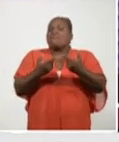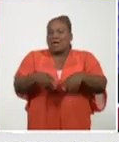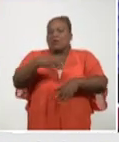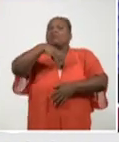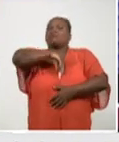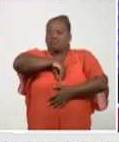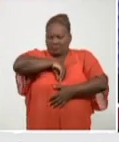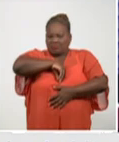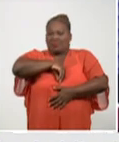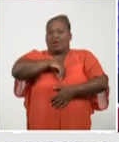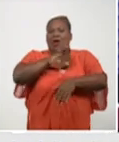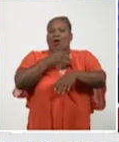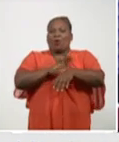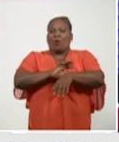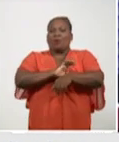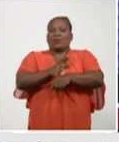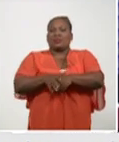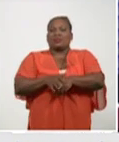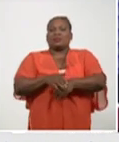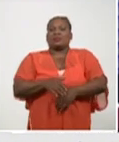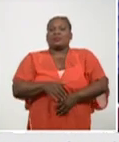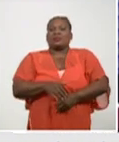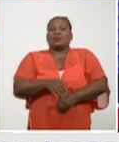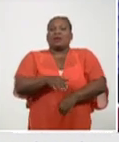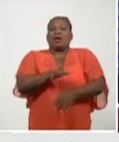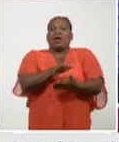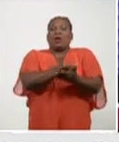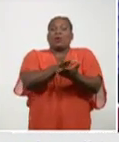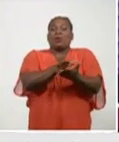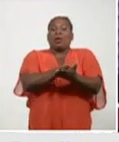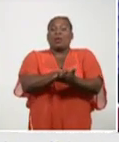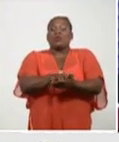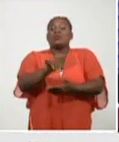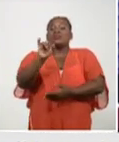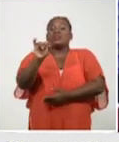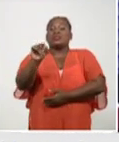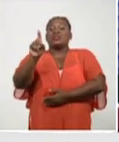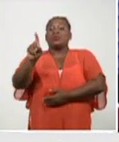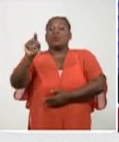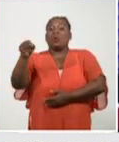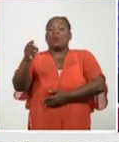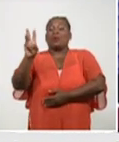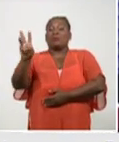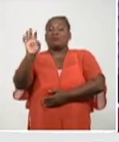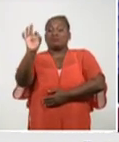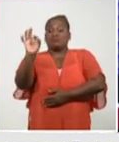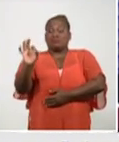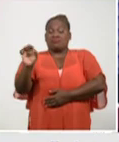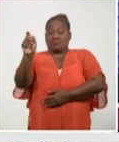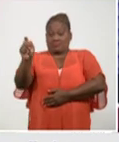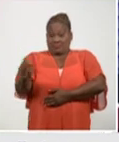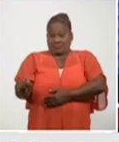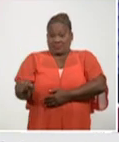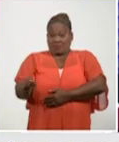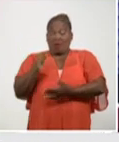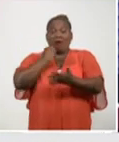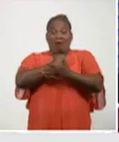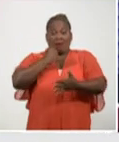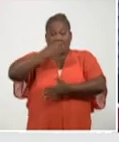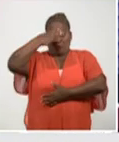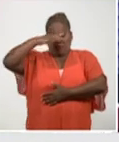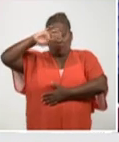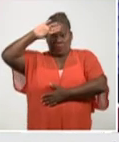en el acumulado el 61,3% de todas las personas que han sido diagnosticadas en Cuba,